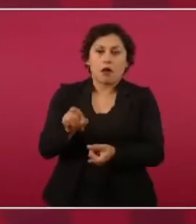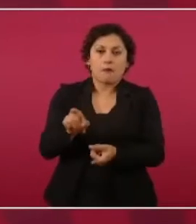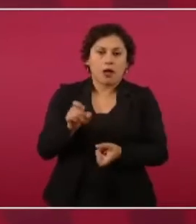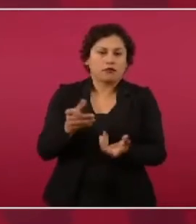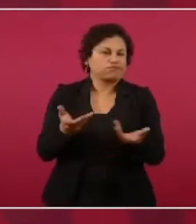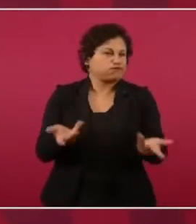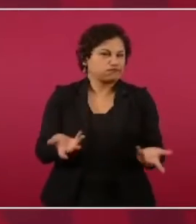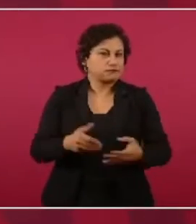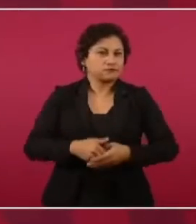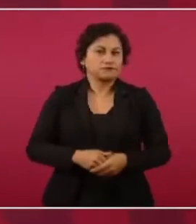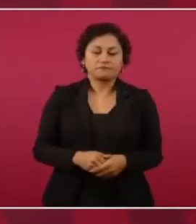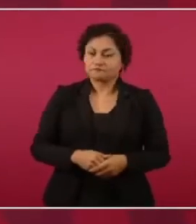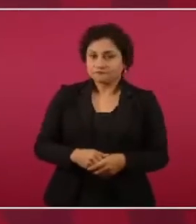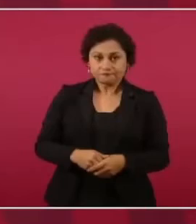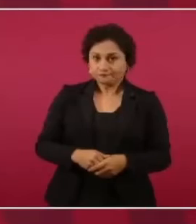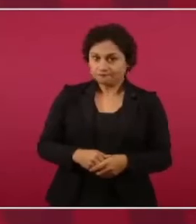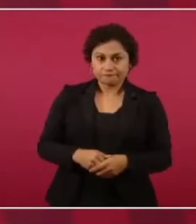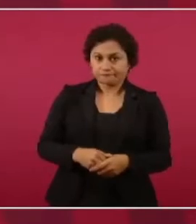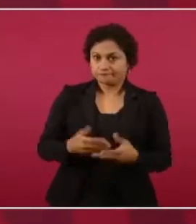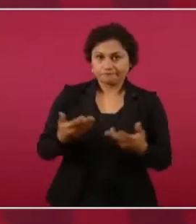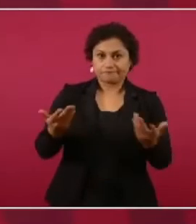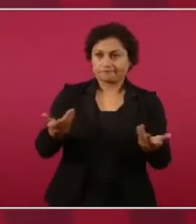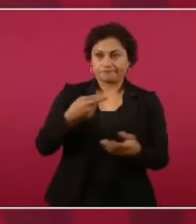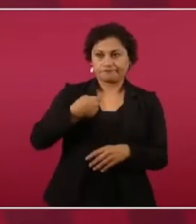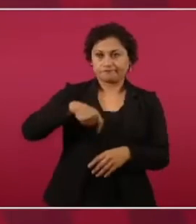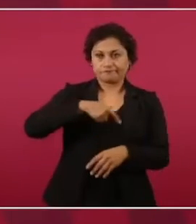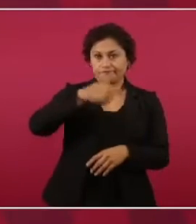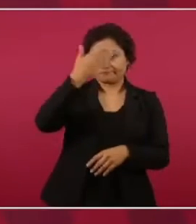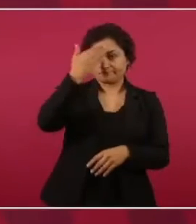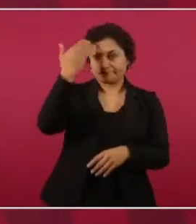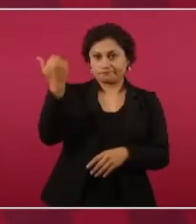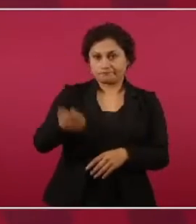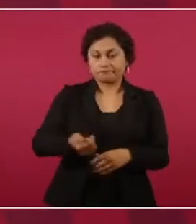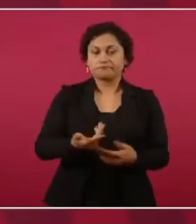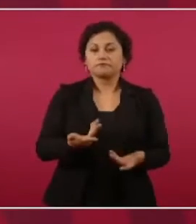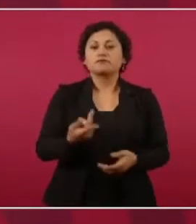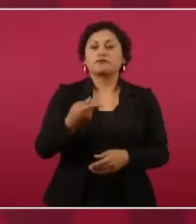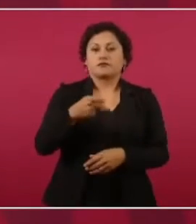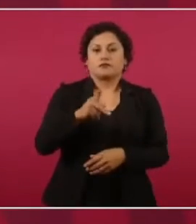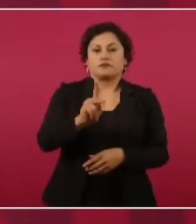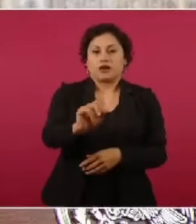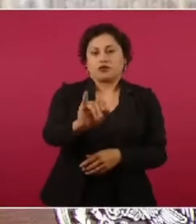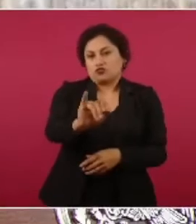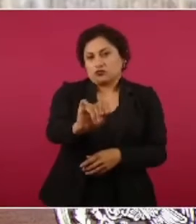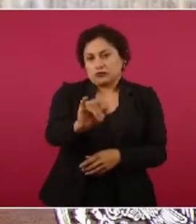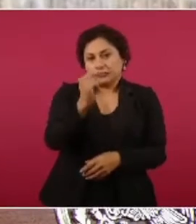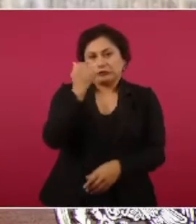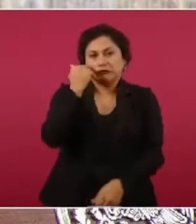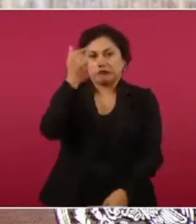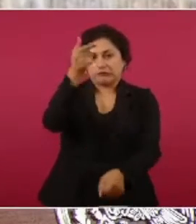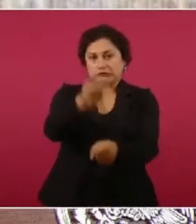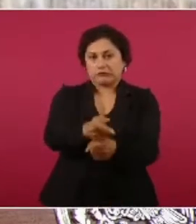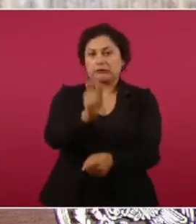No tenemos mayor información. Pero sí hay extorsión, o sea,